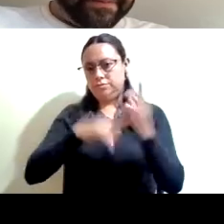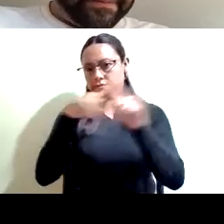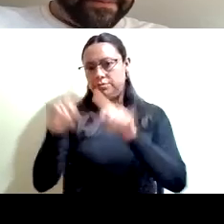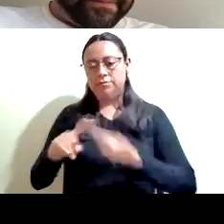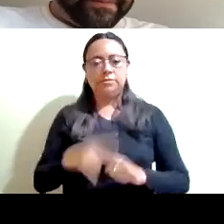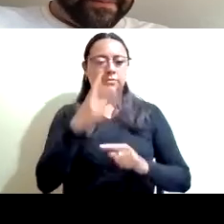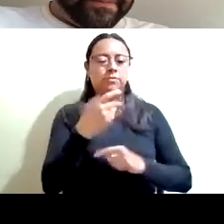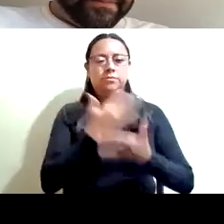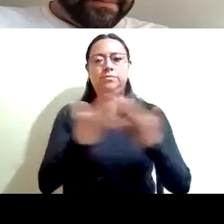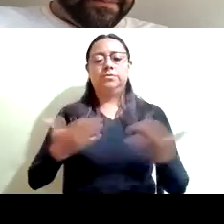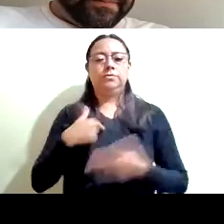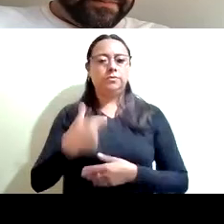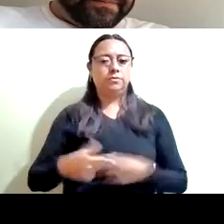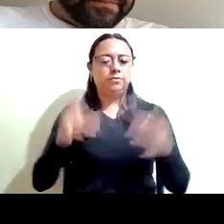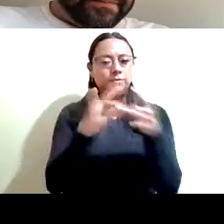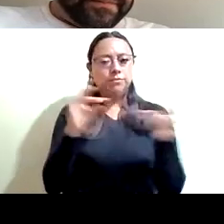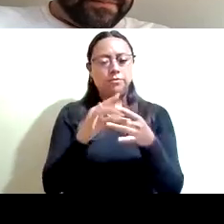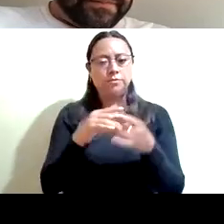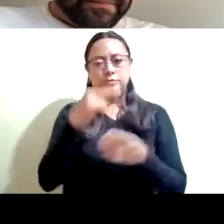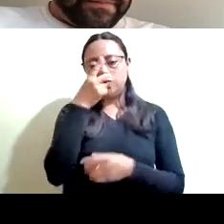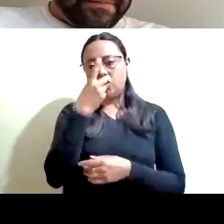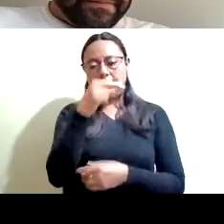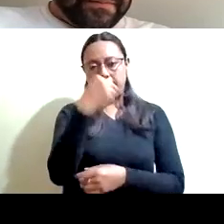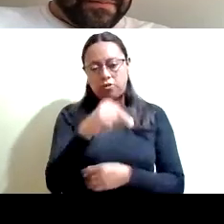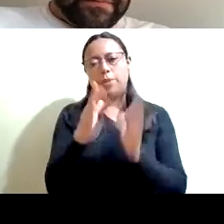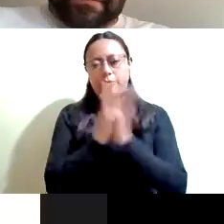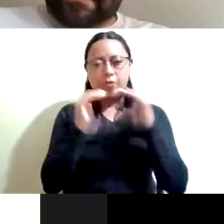que procederé a mencionar su nombre y solicito amablemente indiquen el